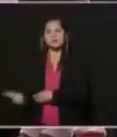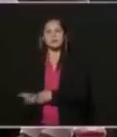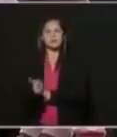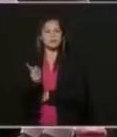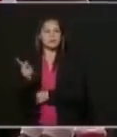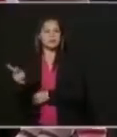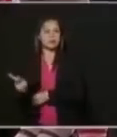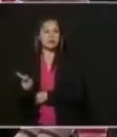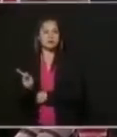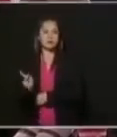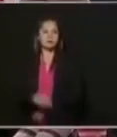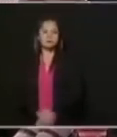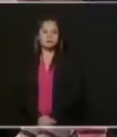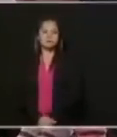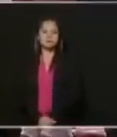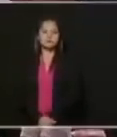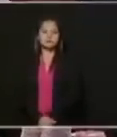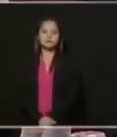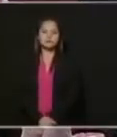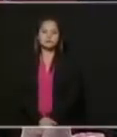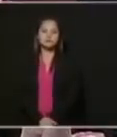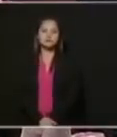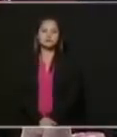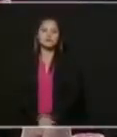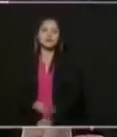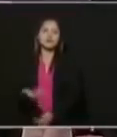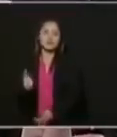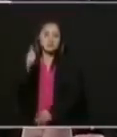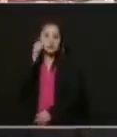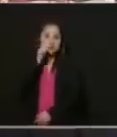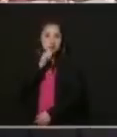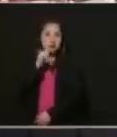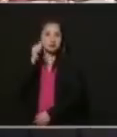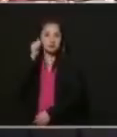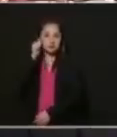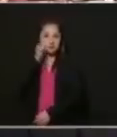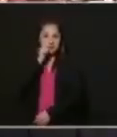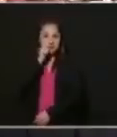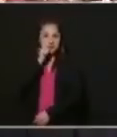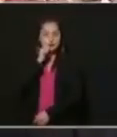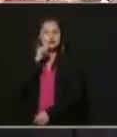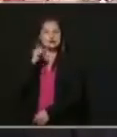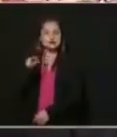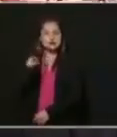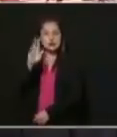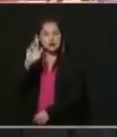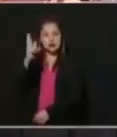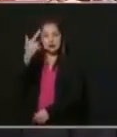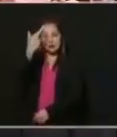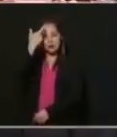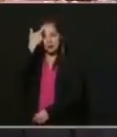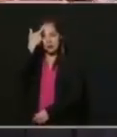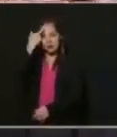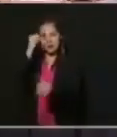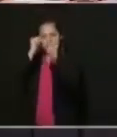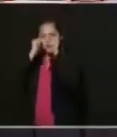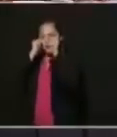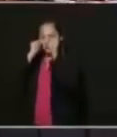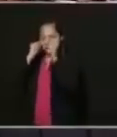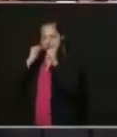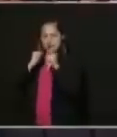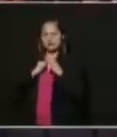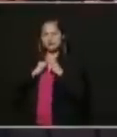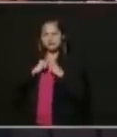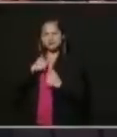siempre y cuando queremos recordarle que queremos ser tomados y tomadas en